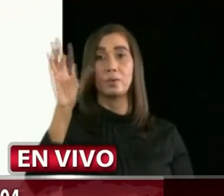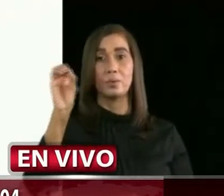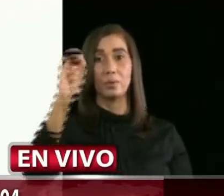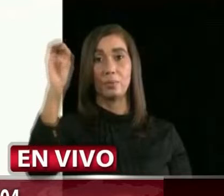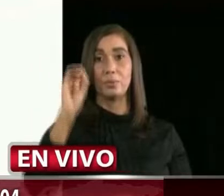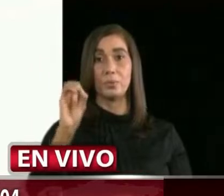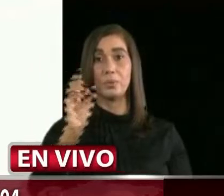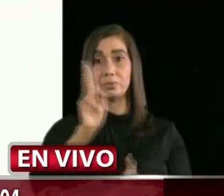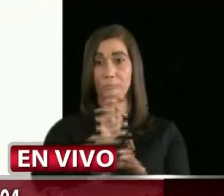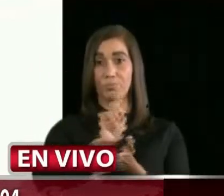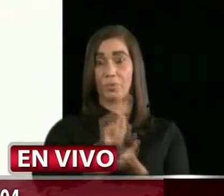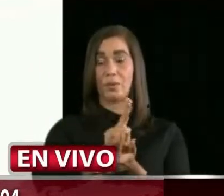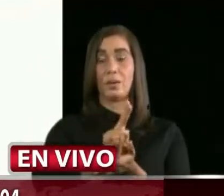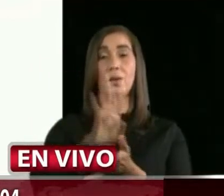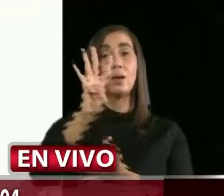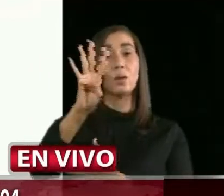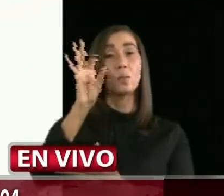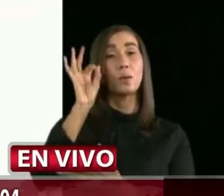5.05% La Vega,